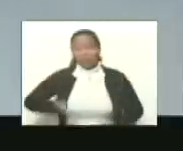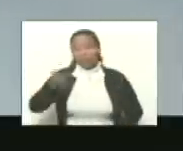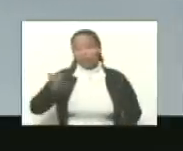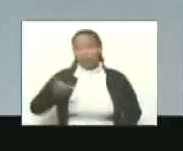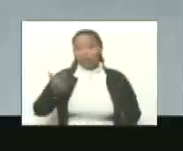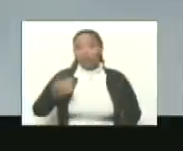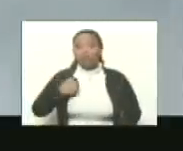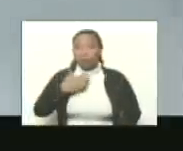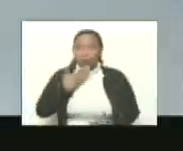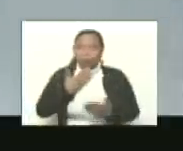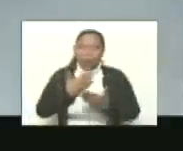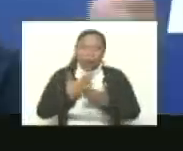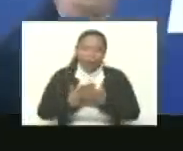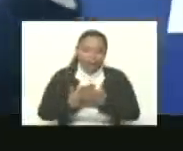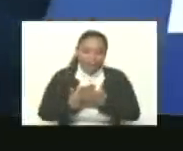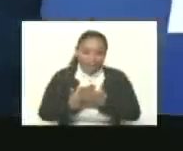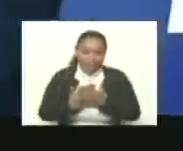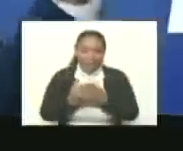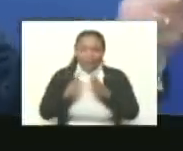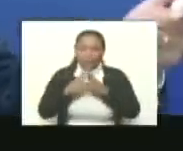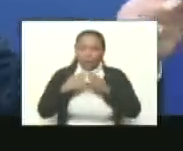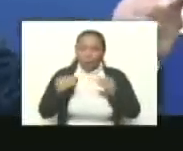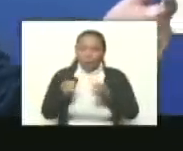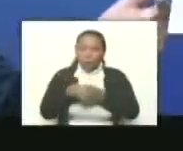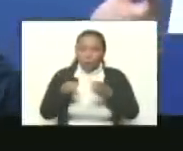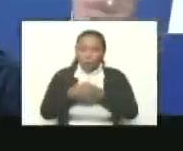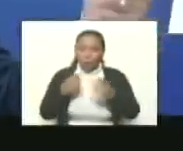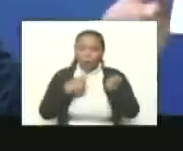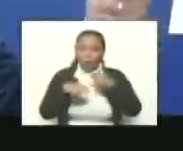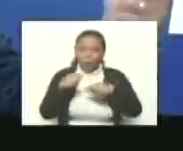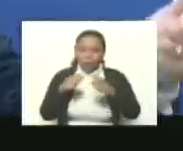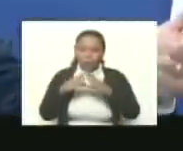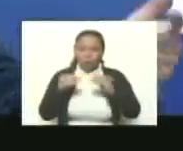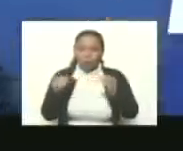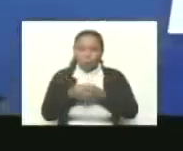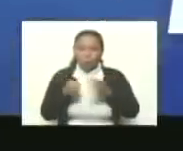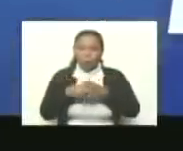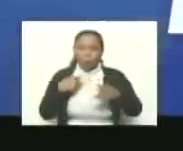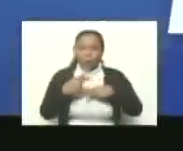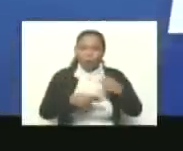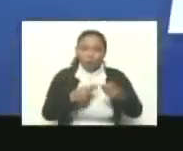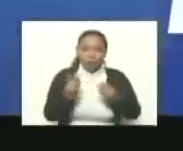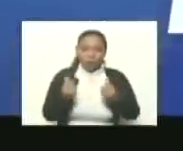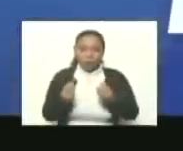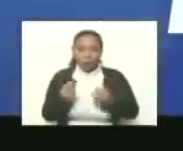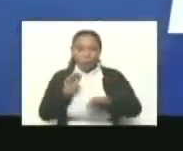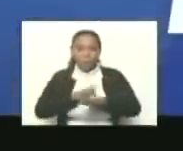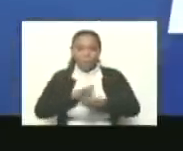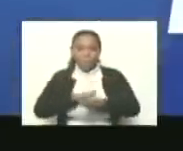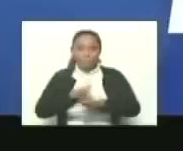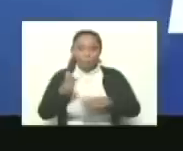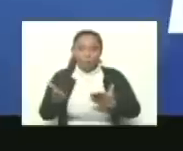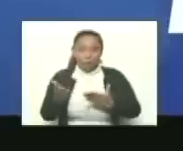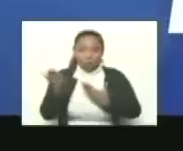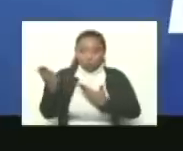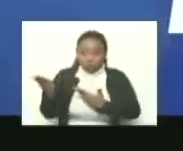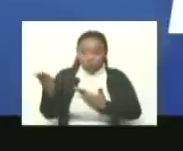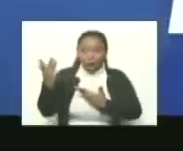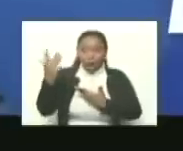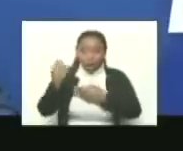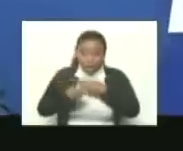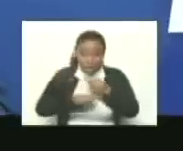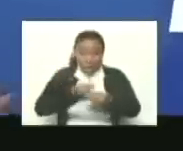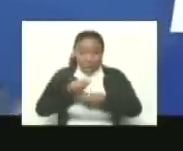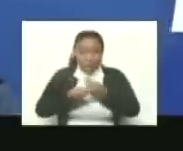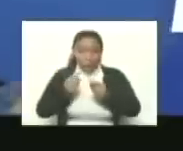agradecerle en nombre de la Cámara de Comercio, de todos los sectores económicos productivos de Mérida, porque usted hizo lo